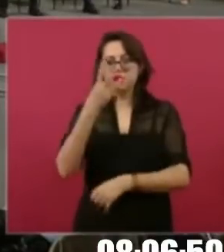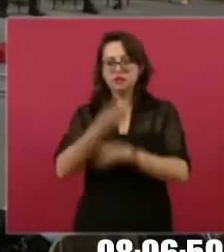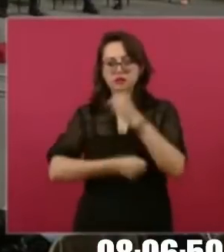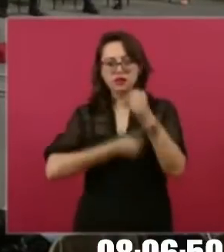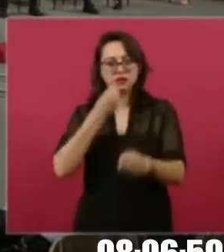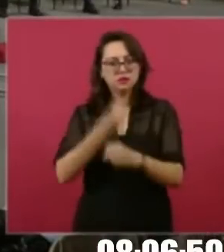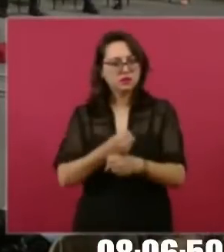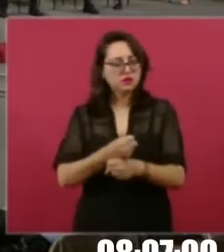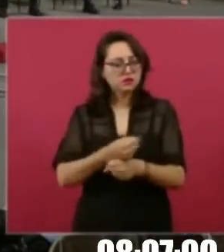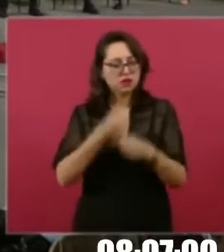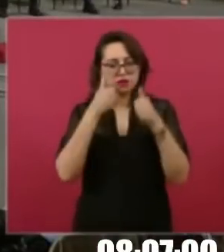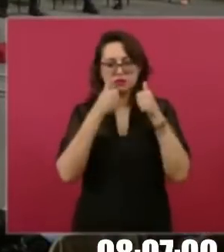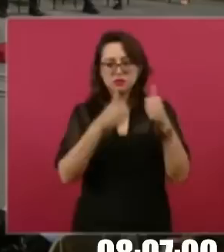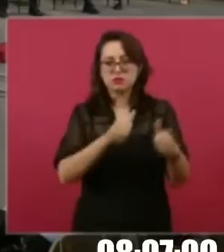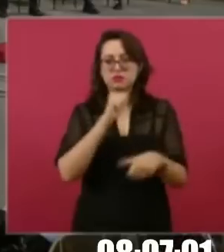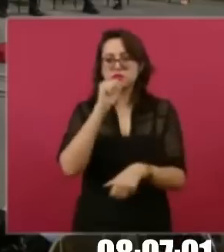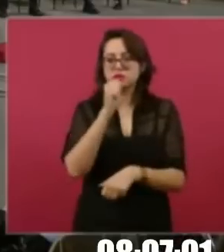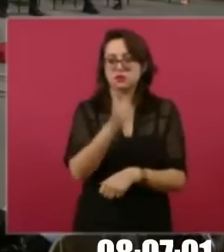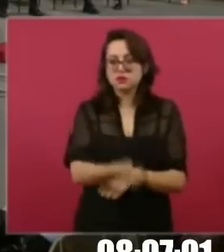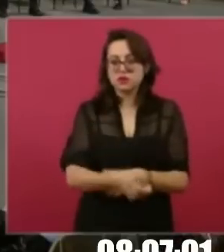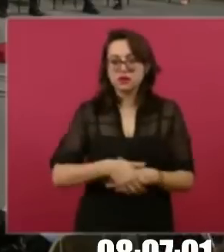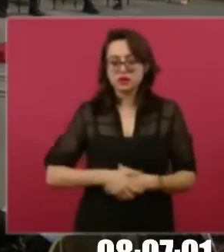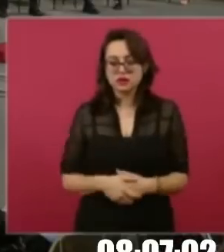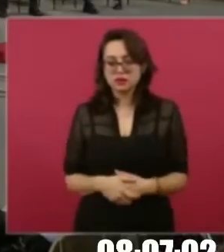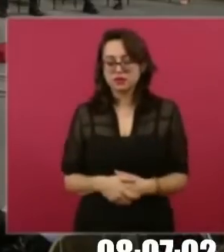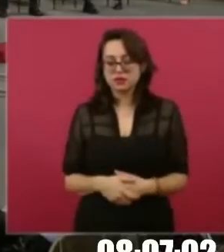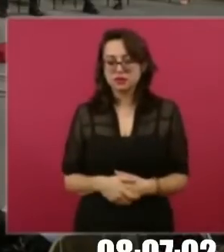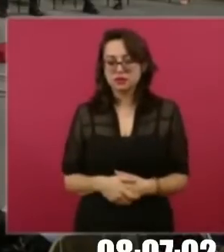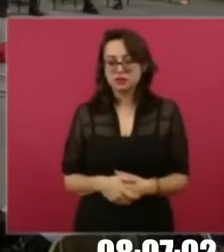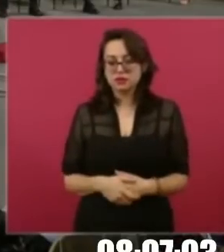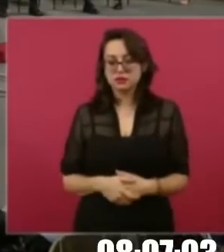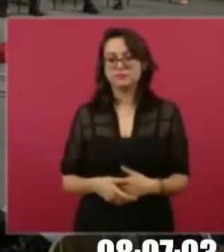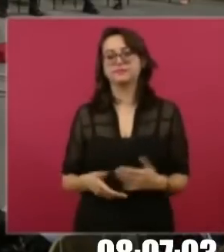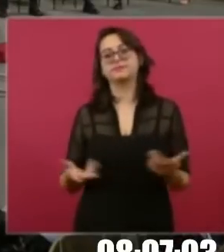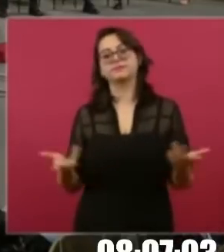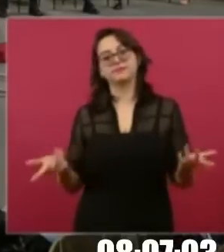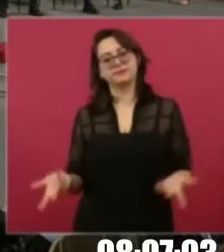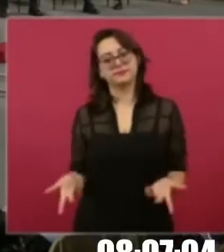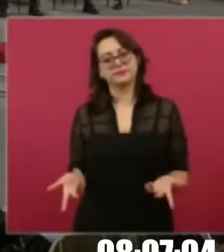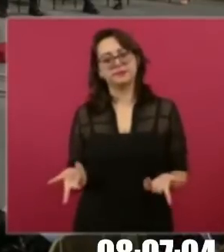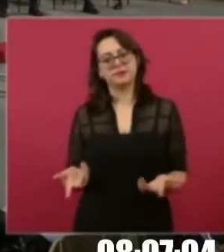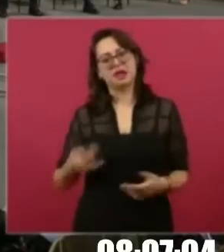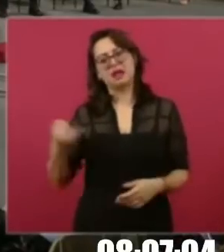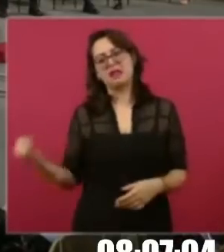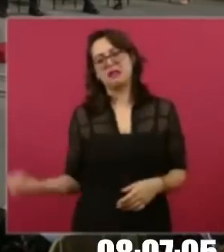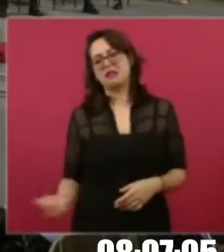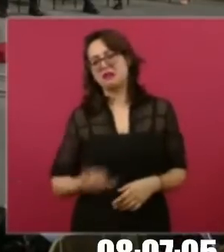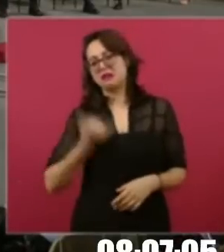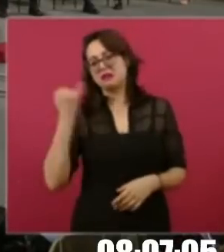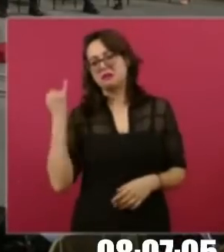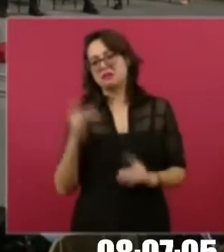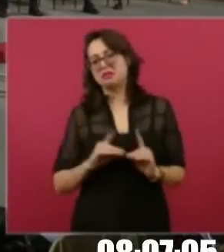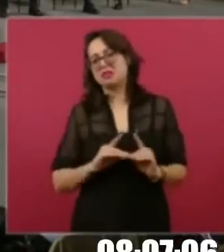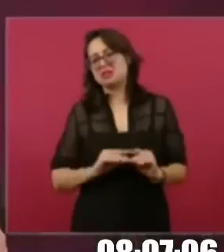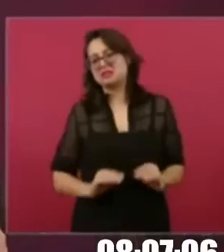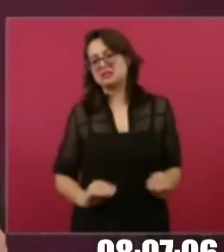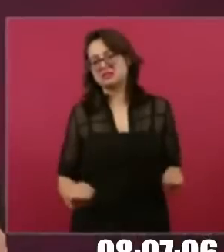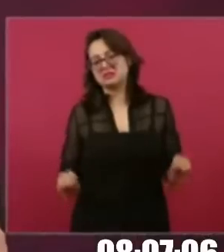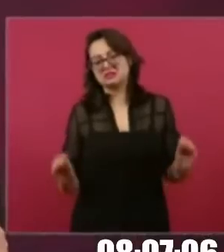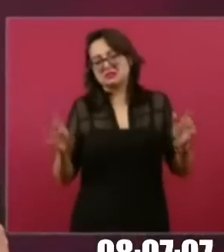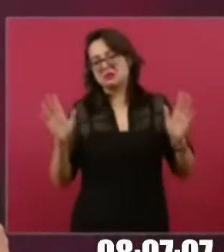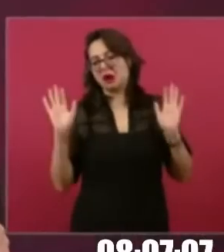recibió el contrato esa zona del Norte del desierto pues merece un hospital y